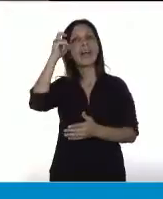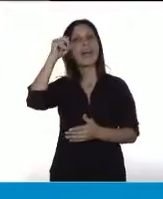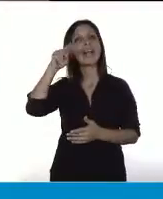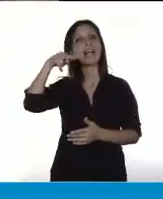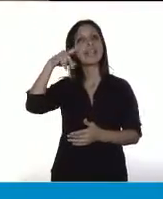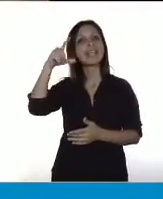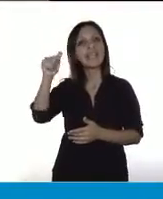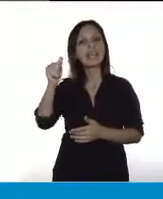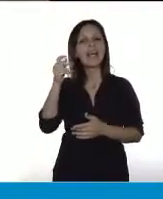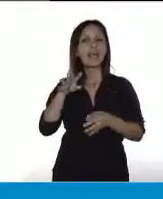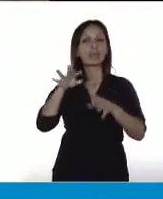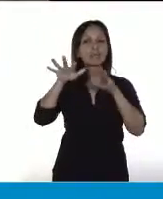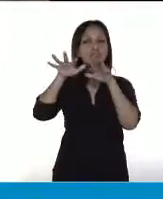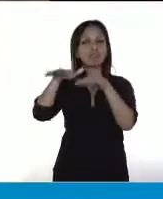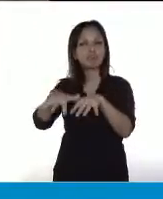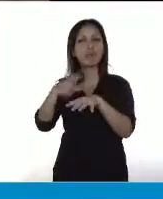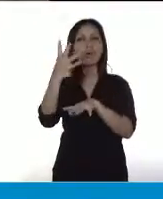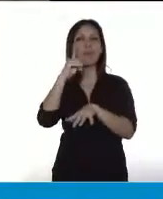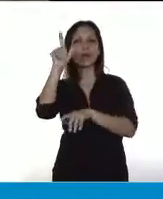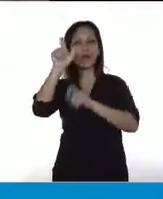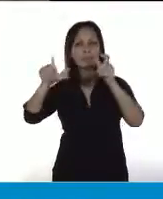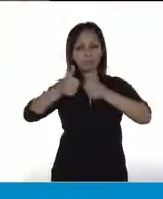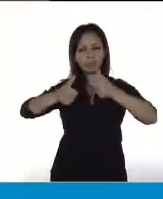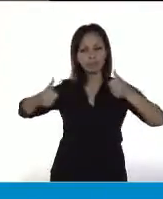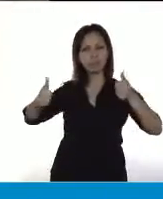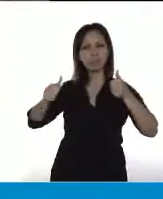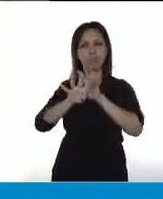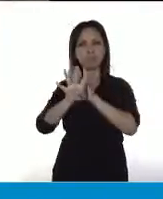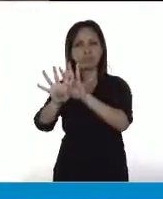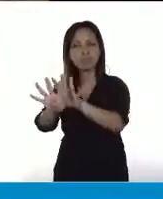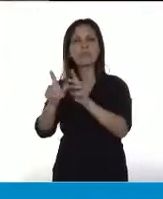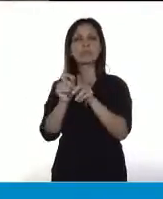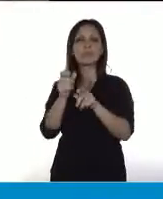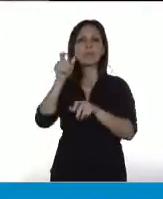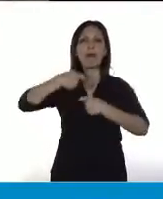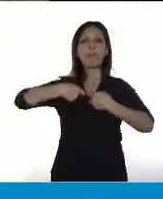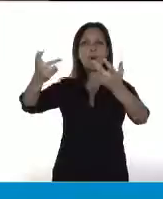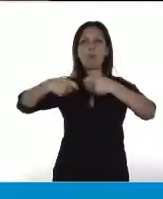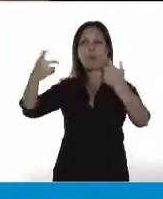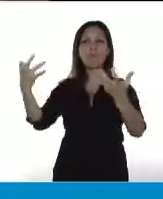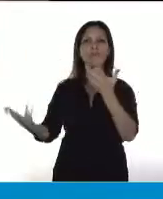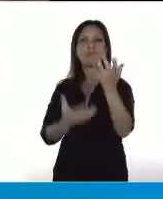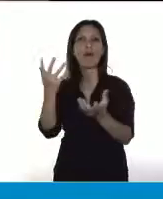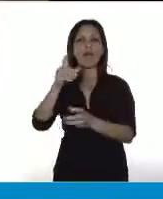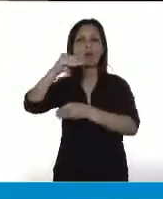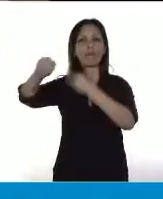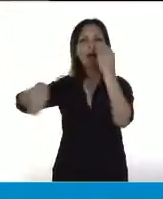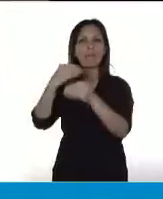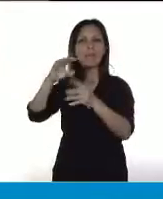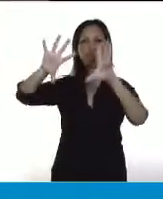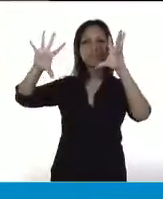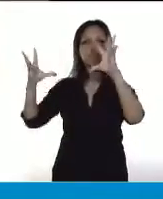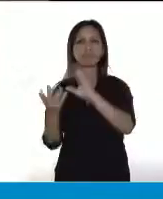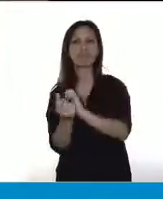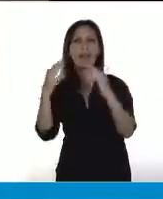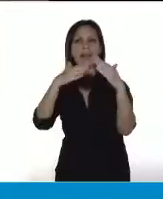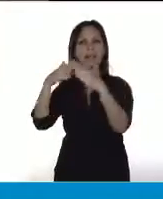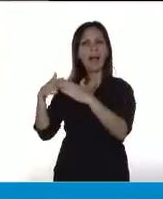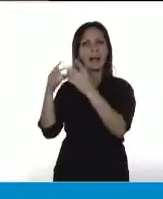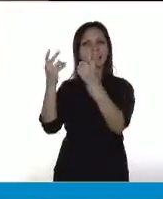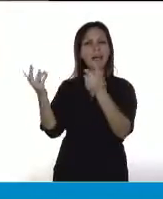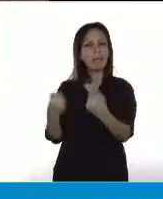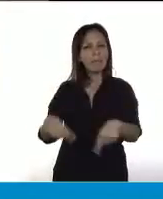efectivos o más, topadoras contra la familia sin techo, prendiéndole fuego lo poco que tenían. La verdad que tienen